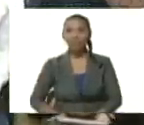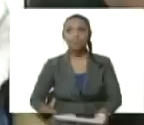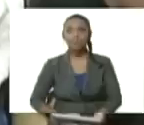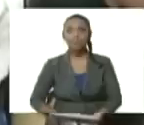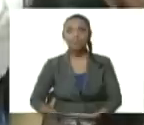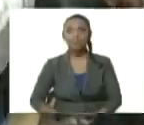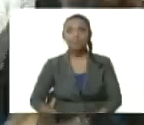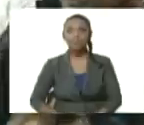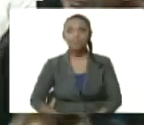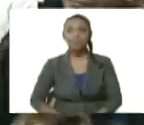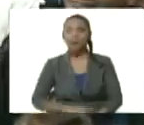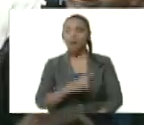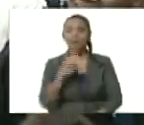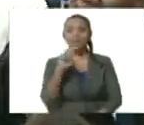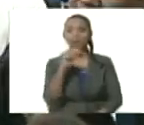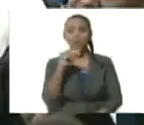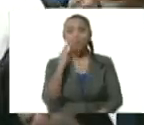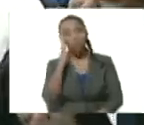Los que no duermen